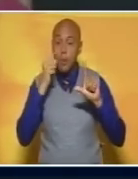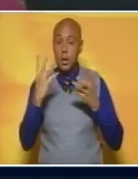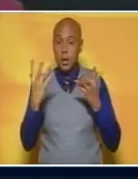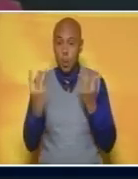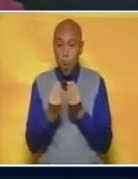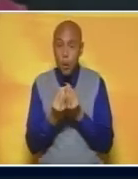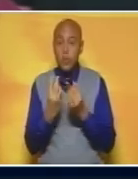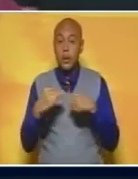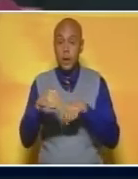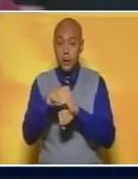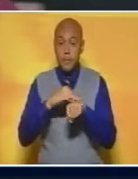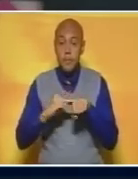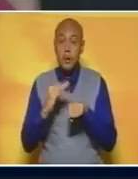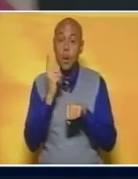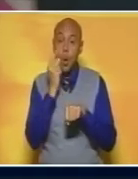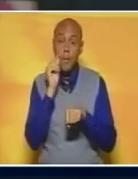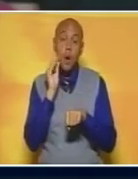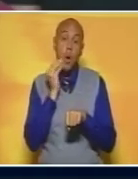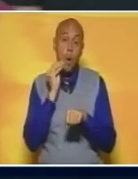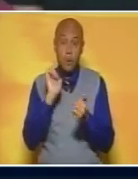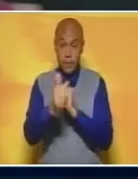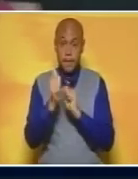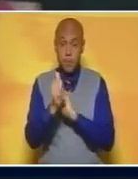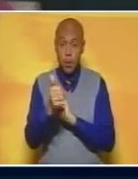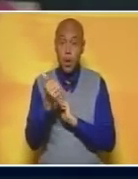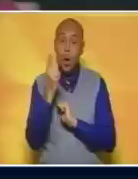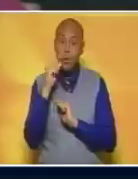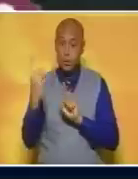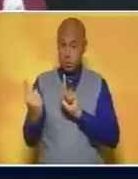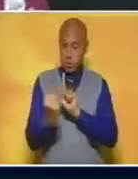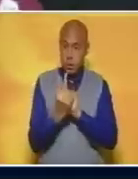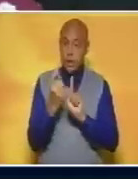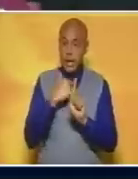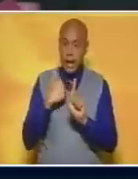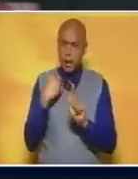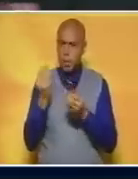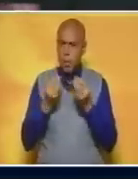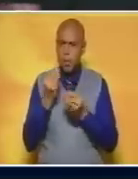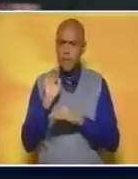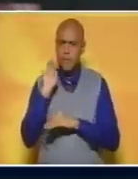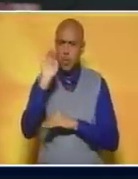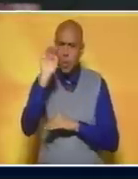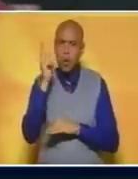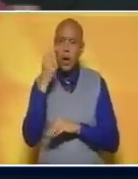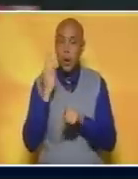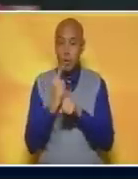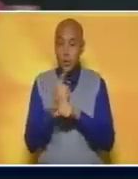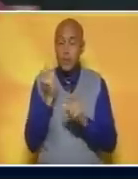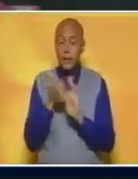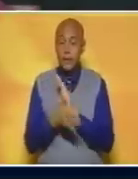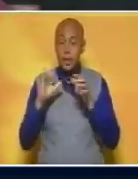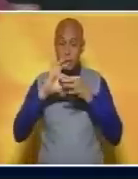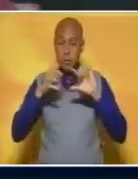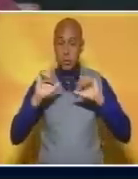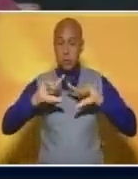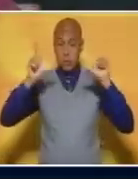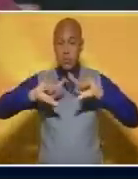el ministro de Juventud y Deporte, Pedro Infante, para alinear estrategias de cara a lo que será la cita máxima del deporte